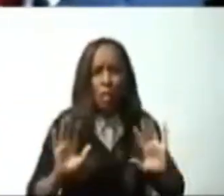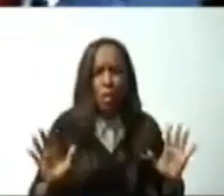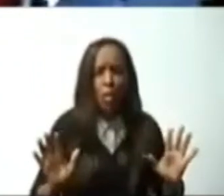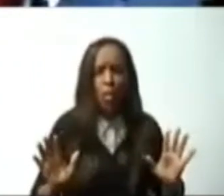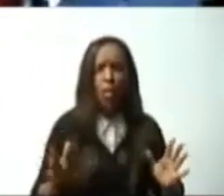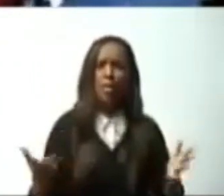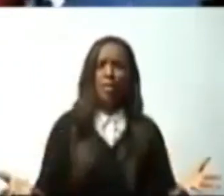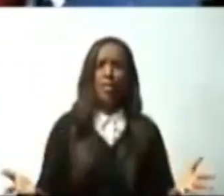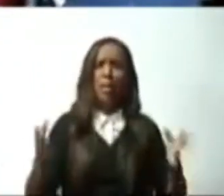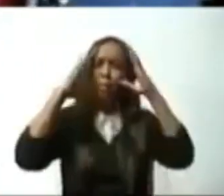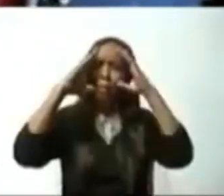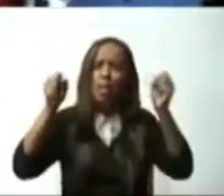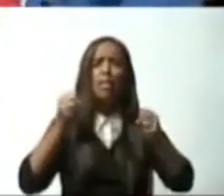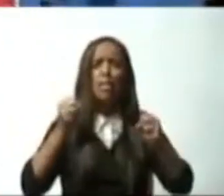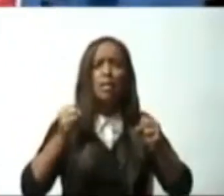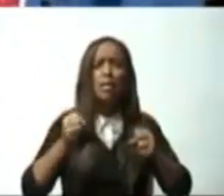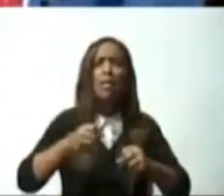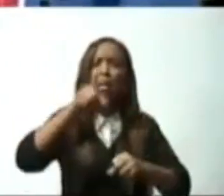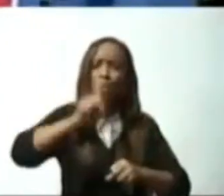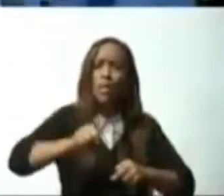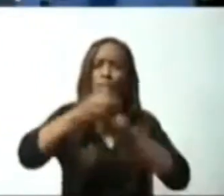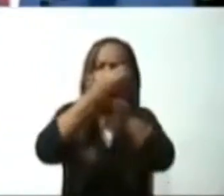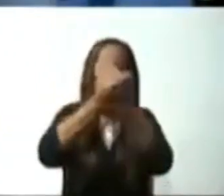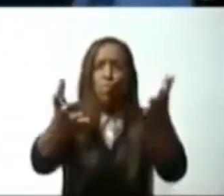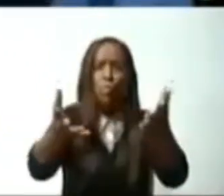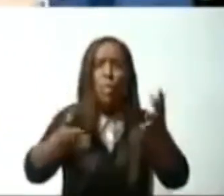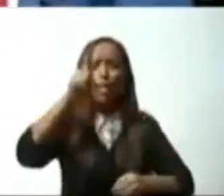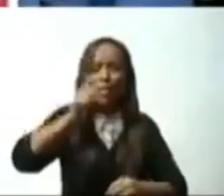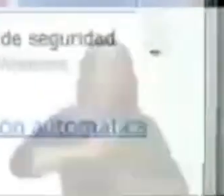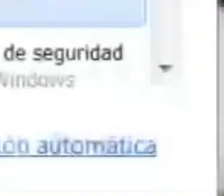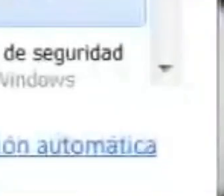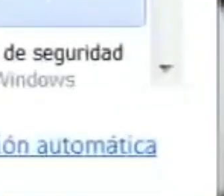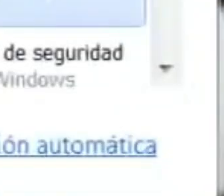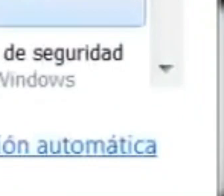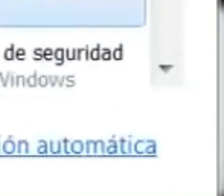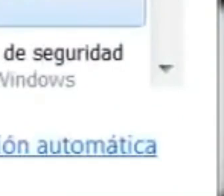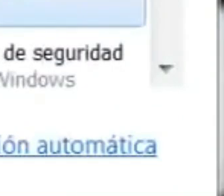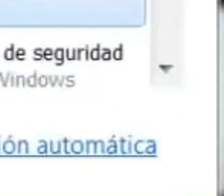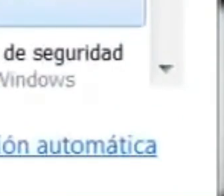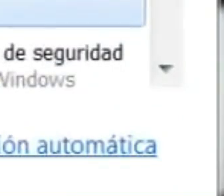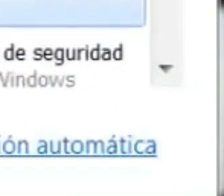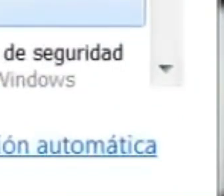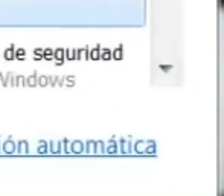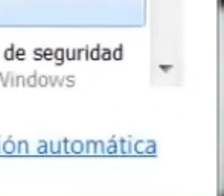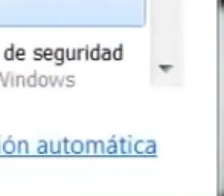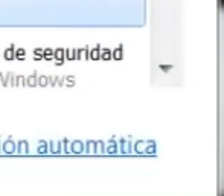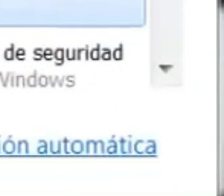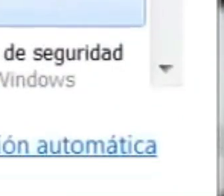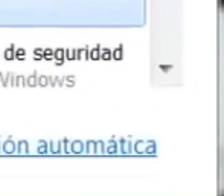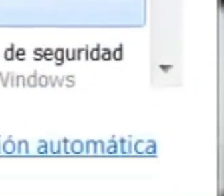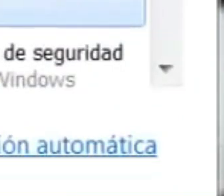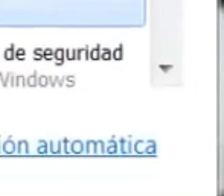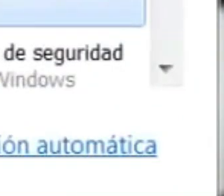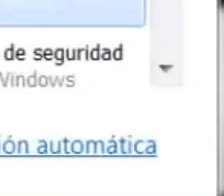llegue, le llegue al director de la CIPEN un acto de irresponsabilidad que produce, que provoque, que requiere